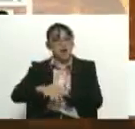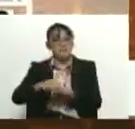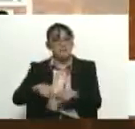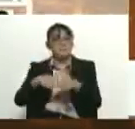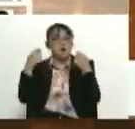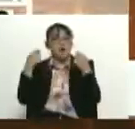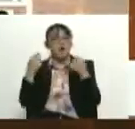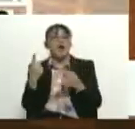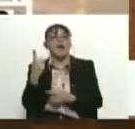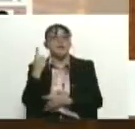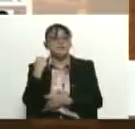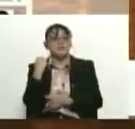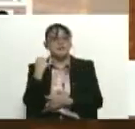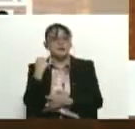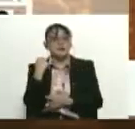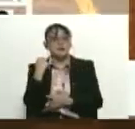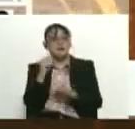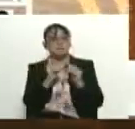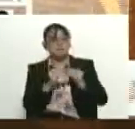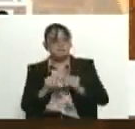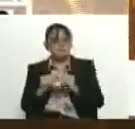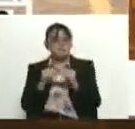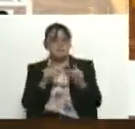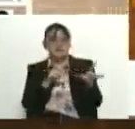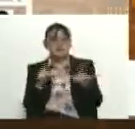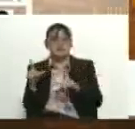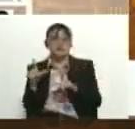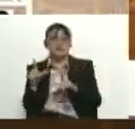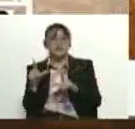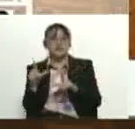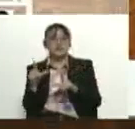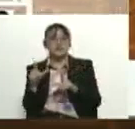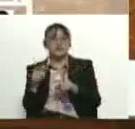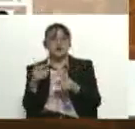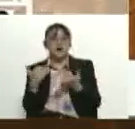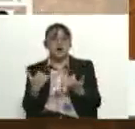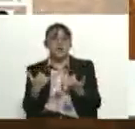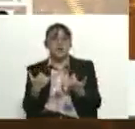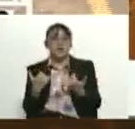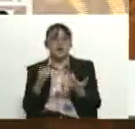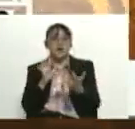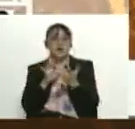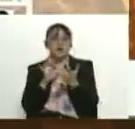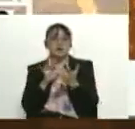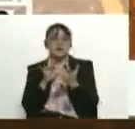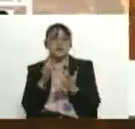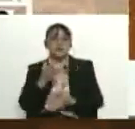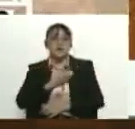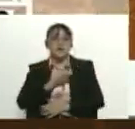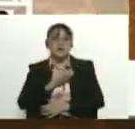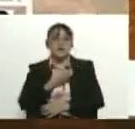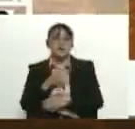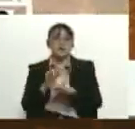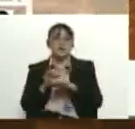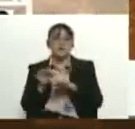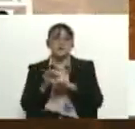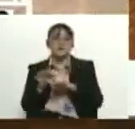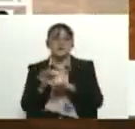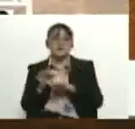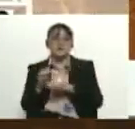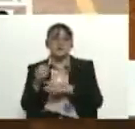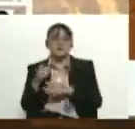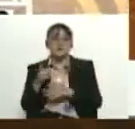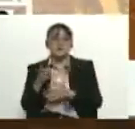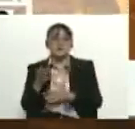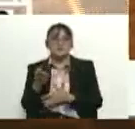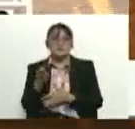el día de ayer fue corregida esa situación y bueno hoy Estaba en contacto con los alcaldes del municipio y blanco que